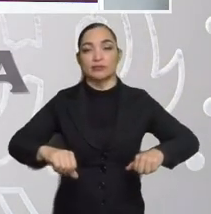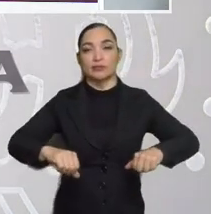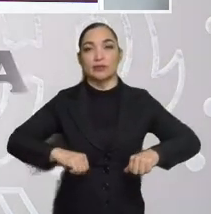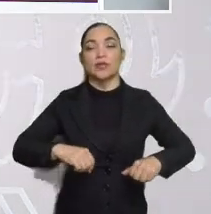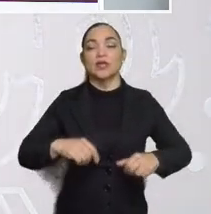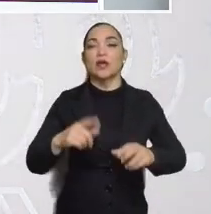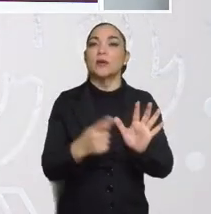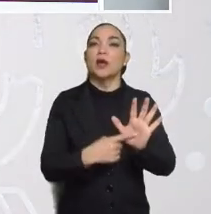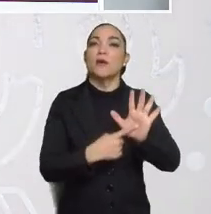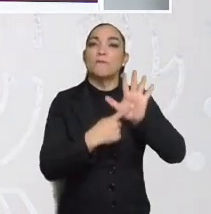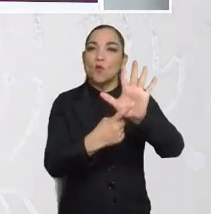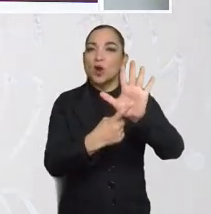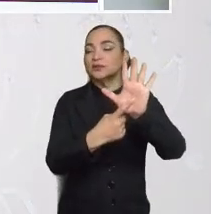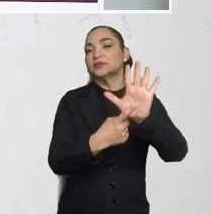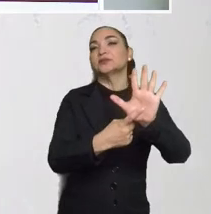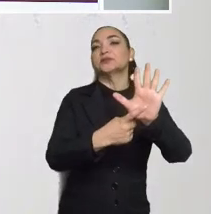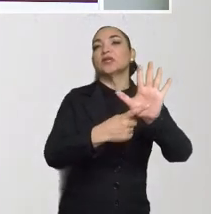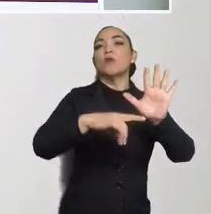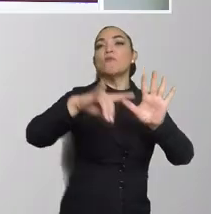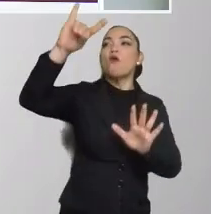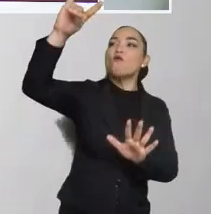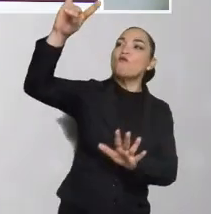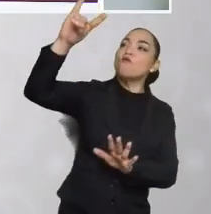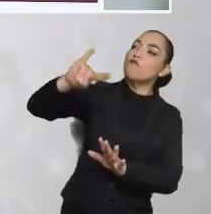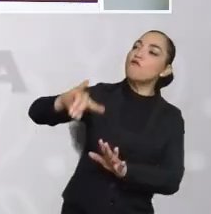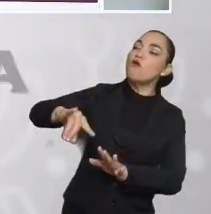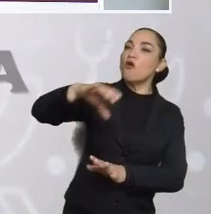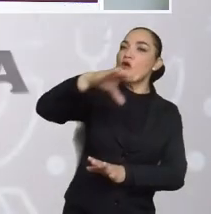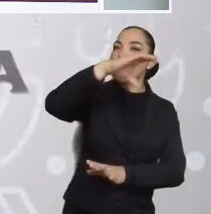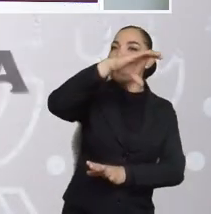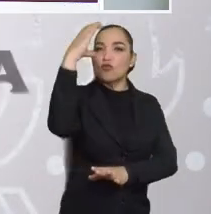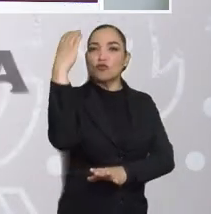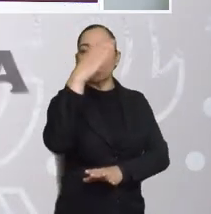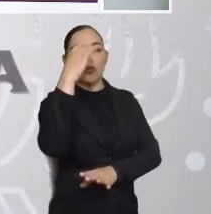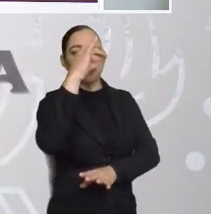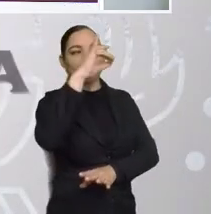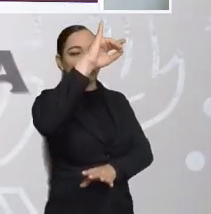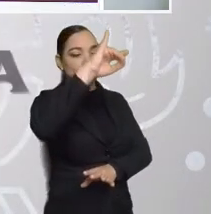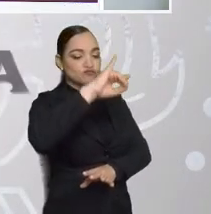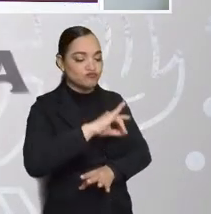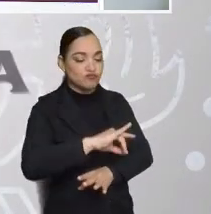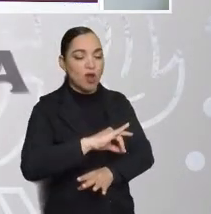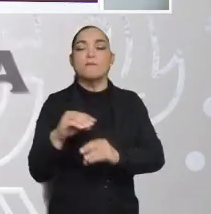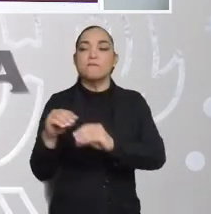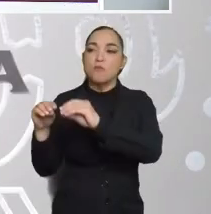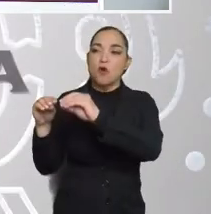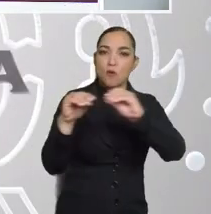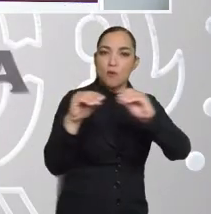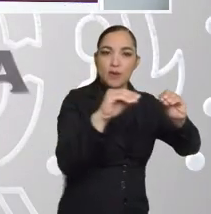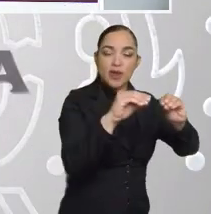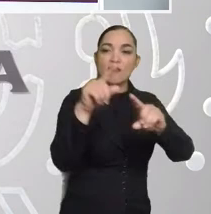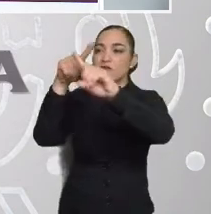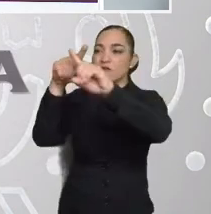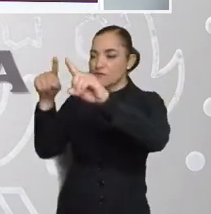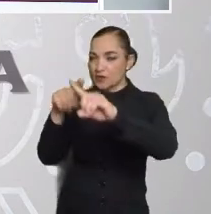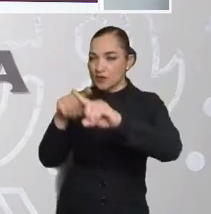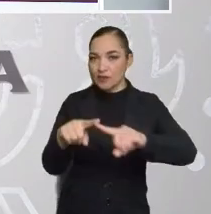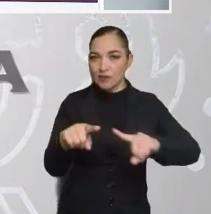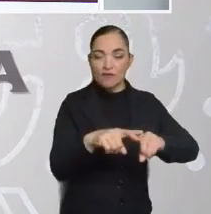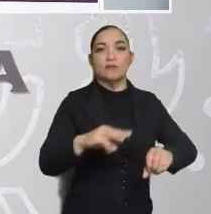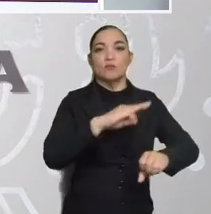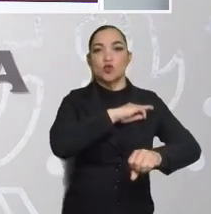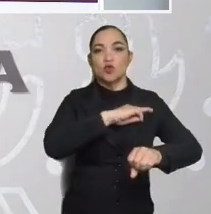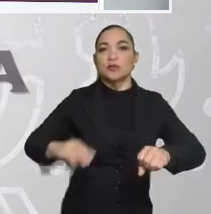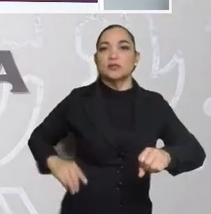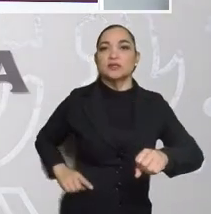muestra fotográfica, una muestra que va a ser itinerante, se va a mover a los diferentes municipios y se van a dar charlas por